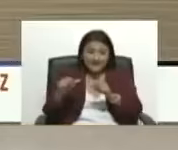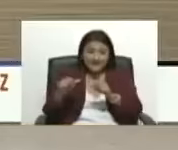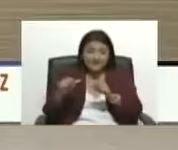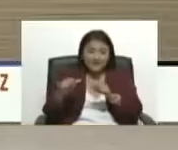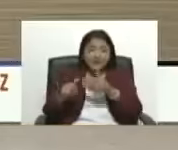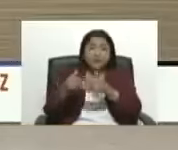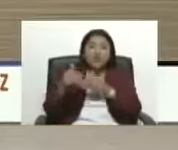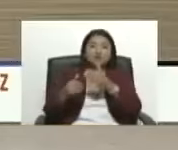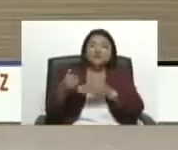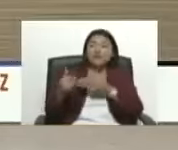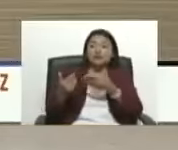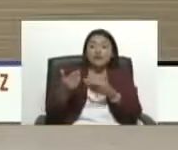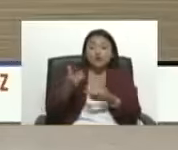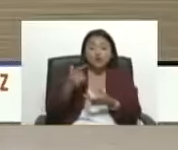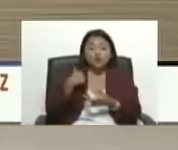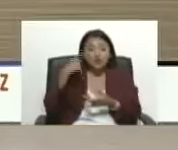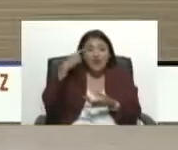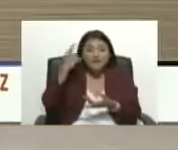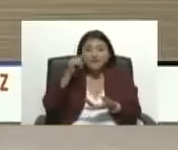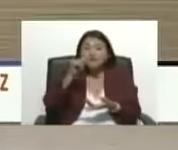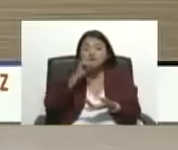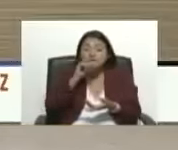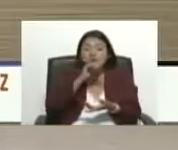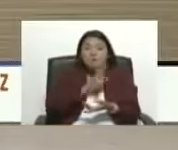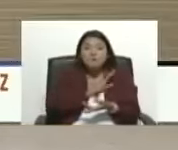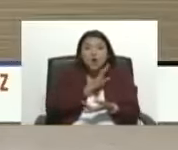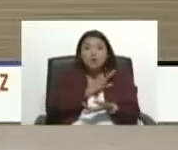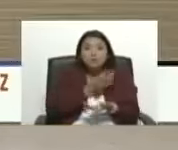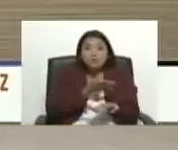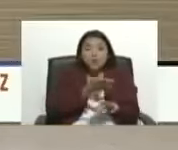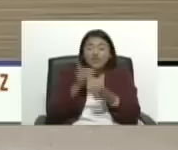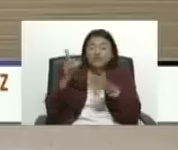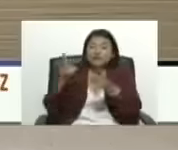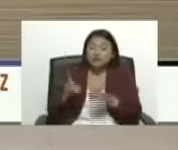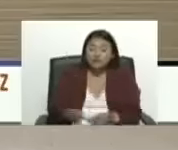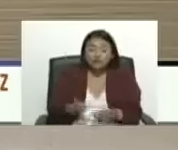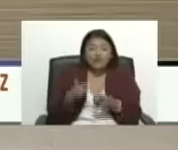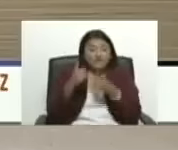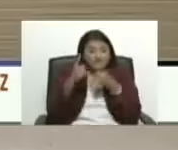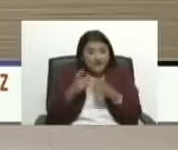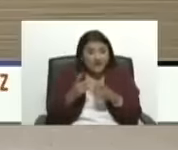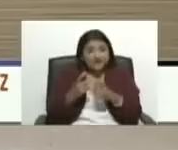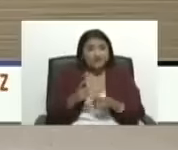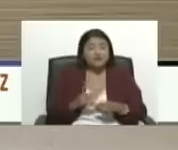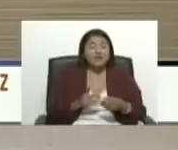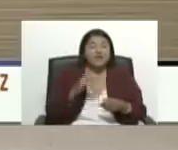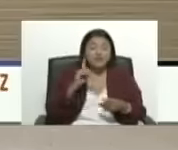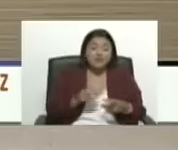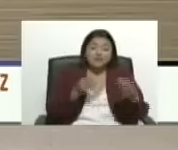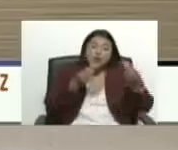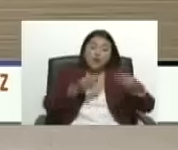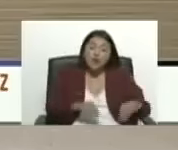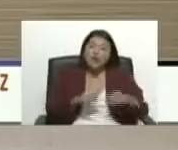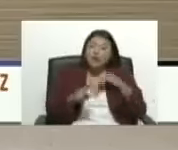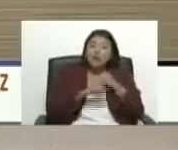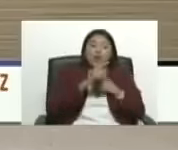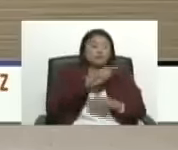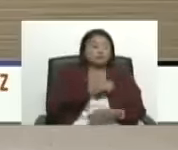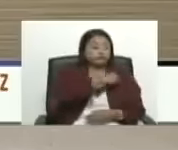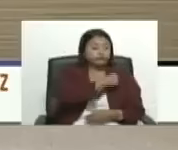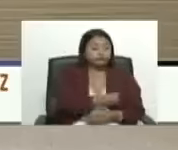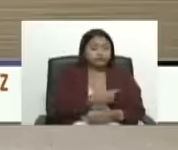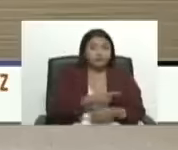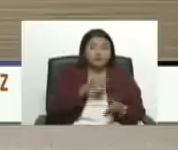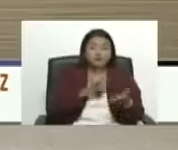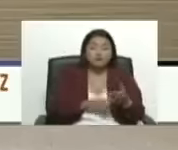controversia. Hay una controversia terrestre allí que debe dirimirse conforme al Acuerdo de Ginebra de 1966. Y